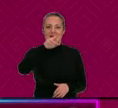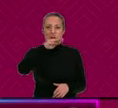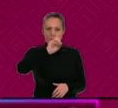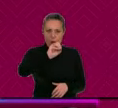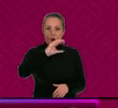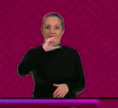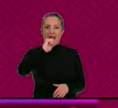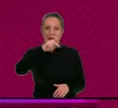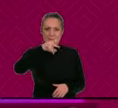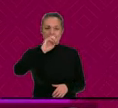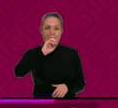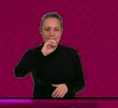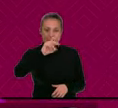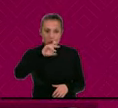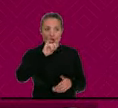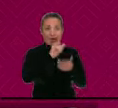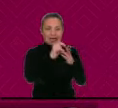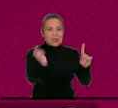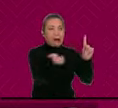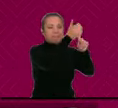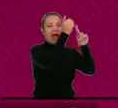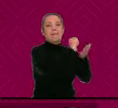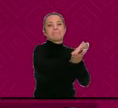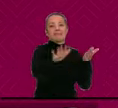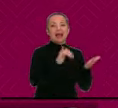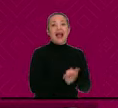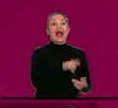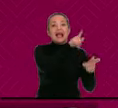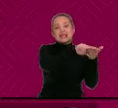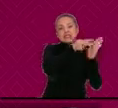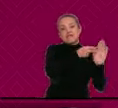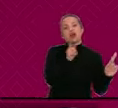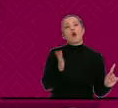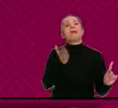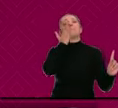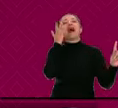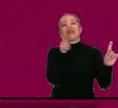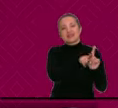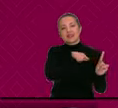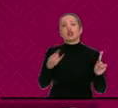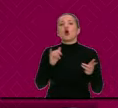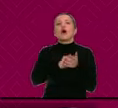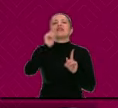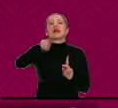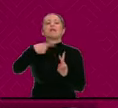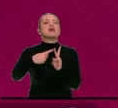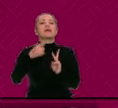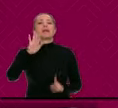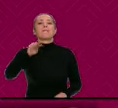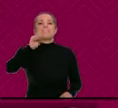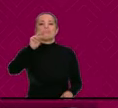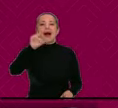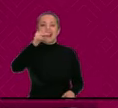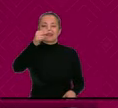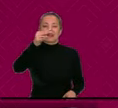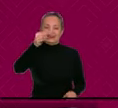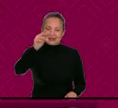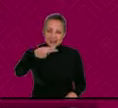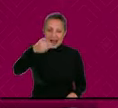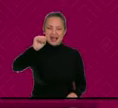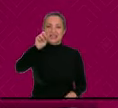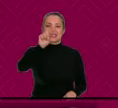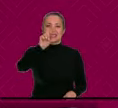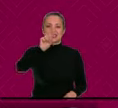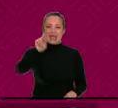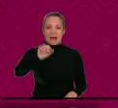encontró esta beca. Un padrino al que también le agradece el artista Marta Zapata. Gracias a él tuvo la fortuna